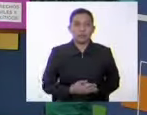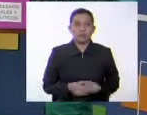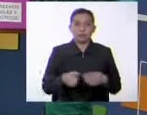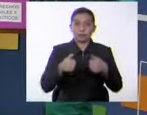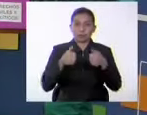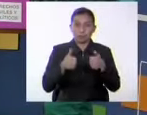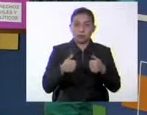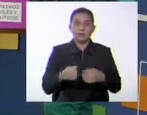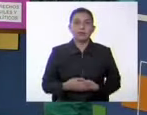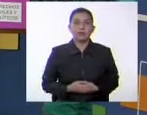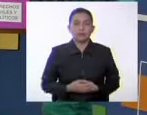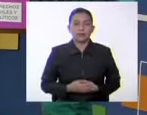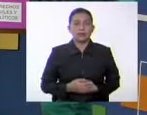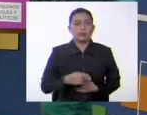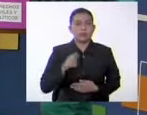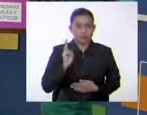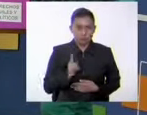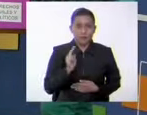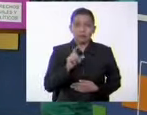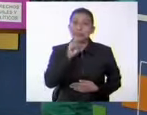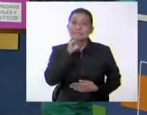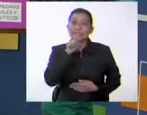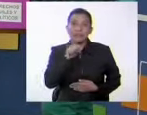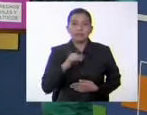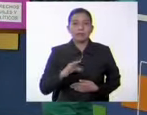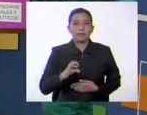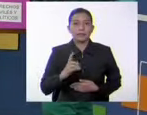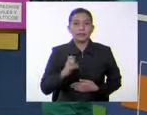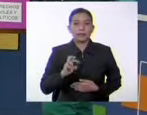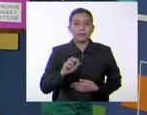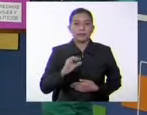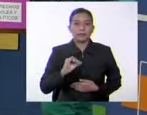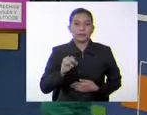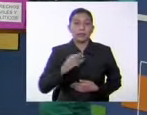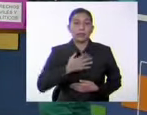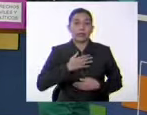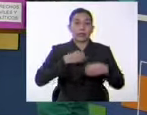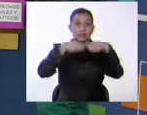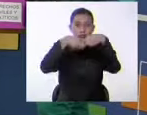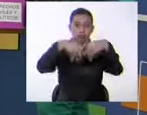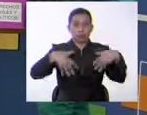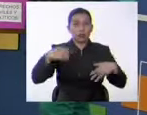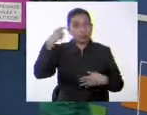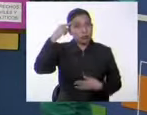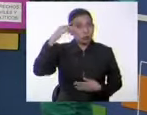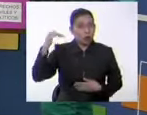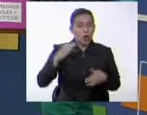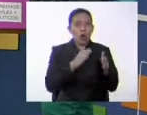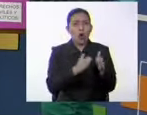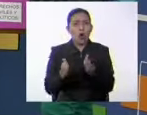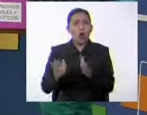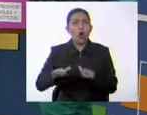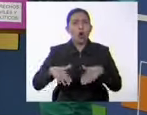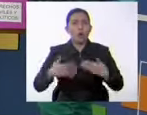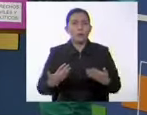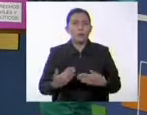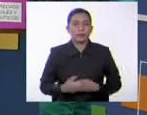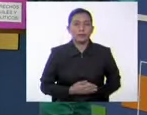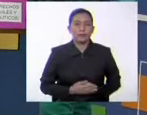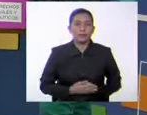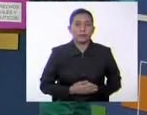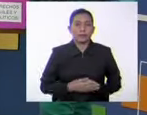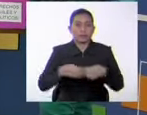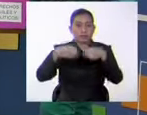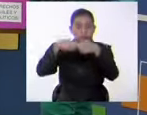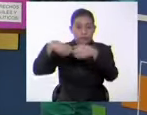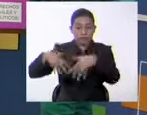mencionar también que precisamente esta federación tenía una estructura política, Kirian, claro. Y esa estructura política estaba dividida por